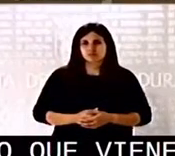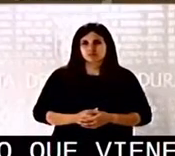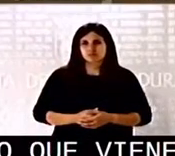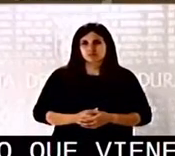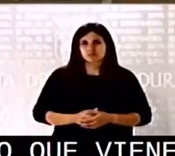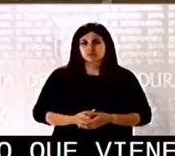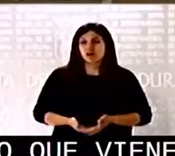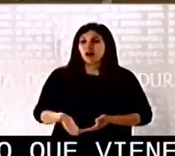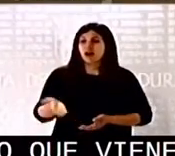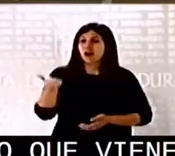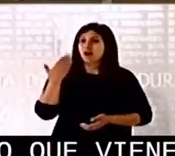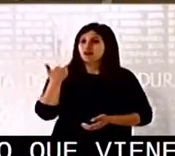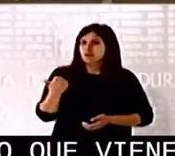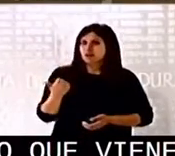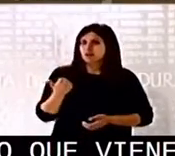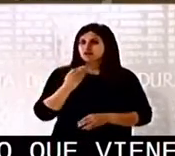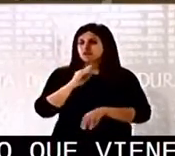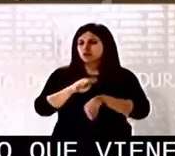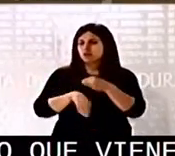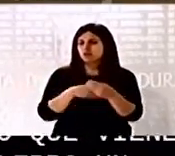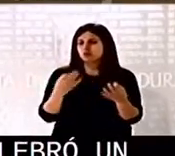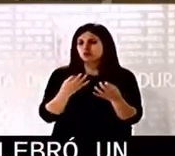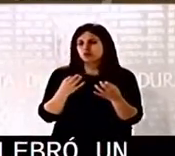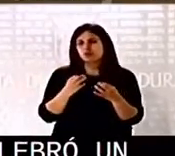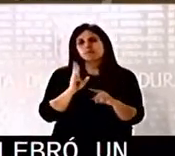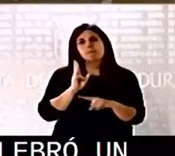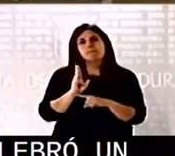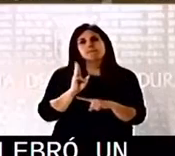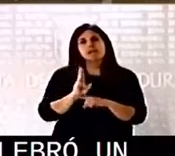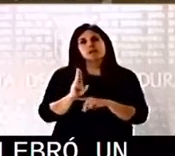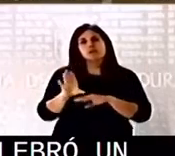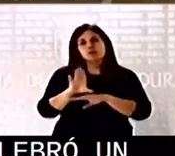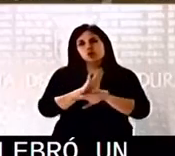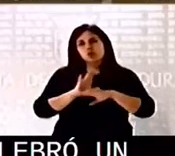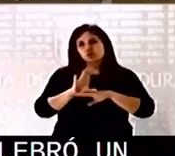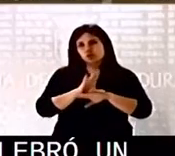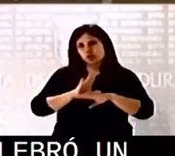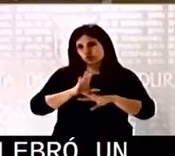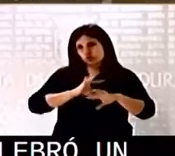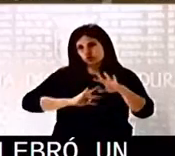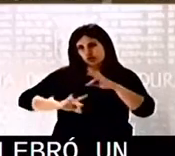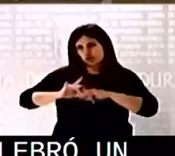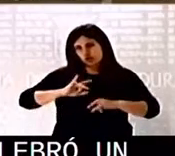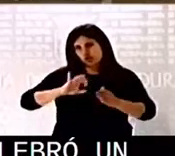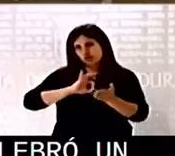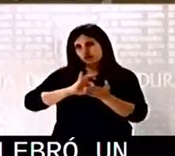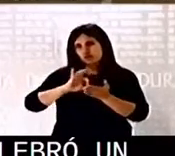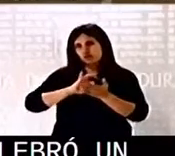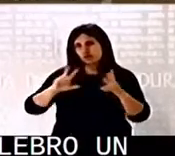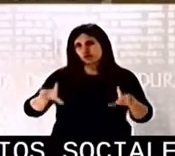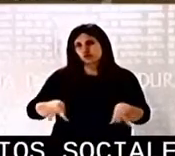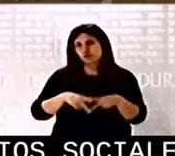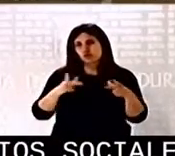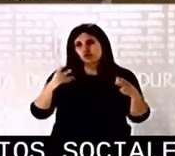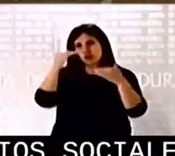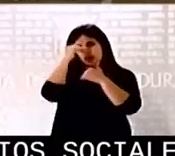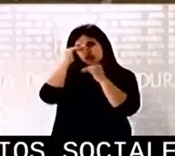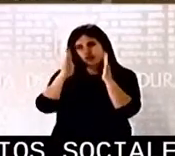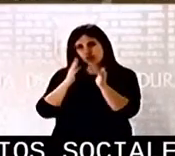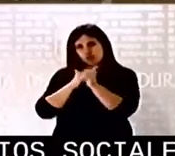Ayer se celebró un pleno del Consejo Territorial de Servicios Sociales y Atención a la Dependencia.